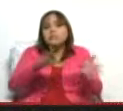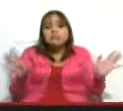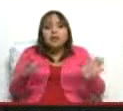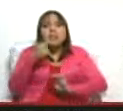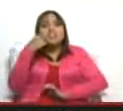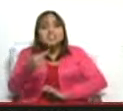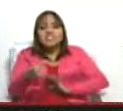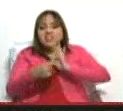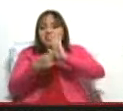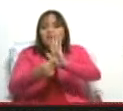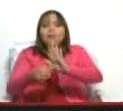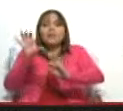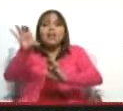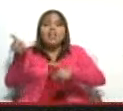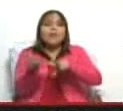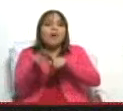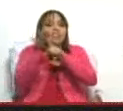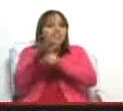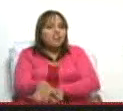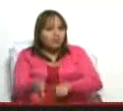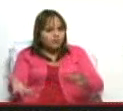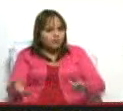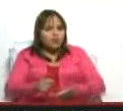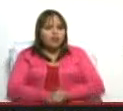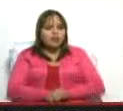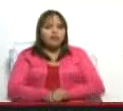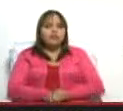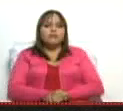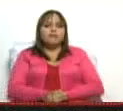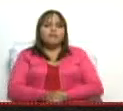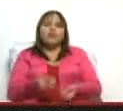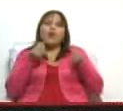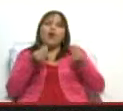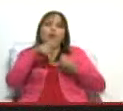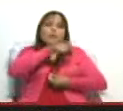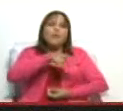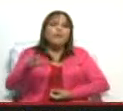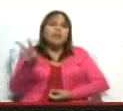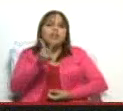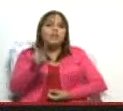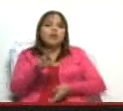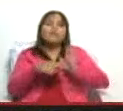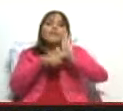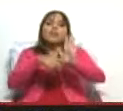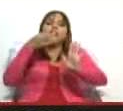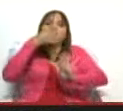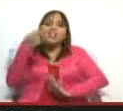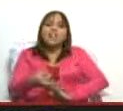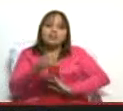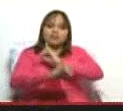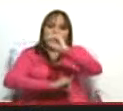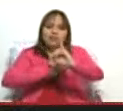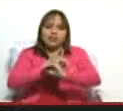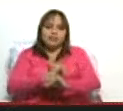al país como una dictadura. Ante eso, ¿cómo el pueblo de Venezuela puede vencer la mediática?